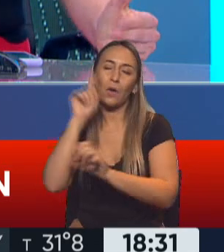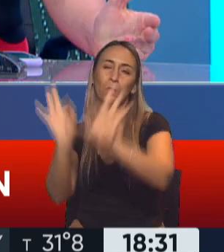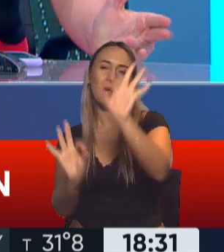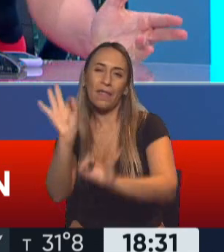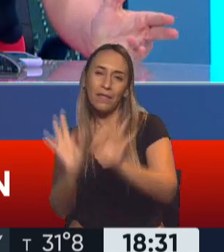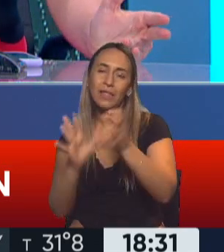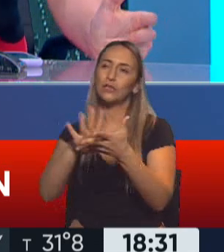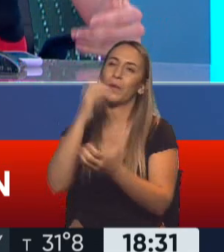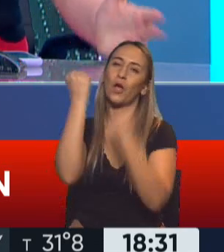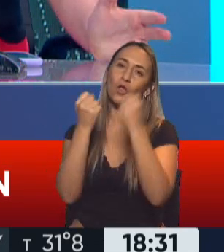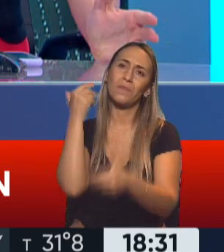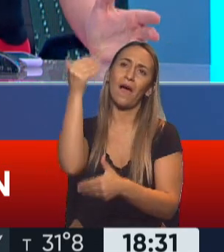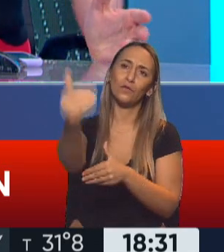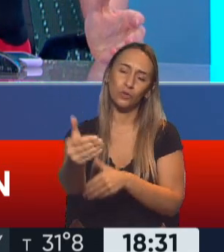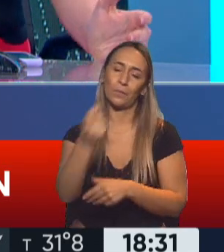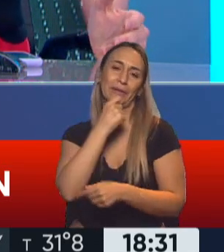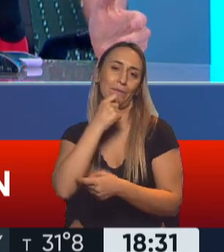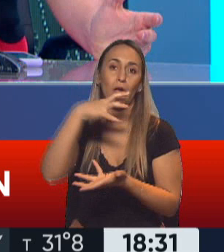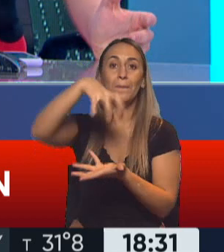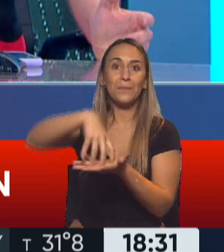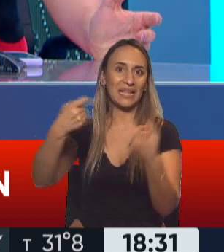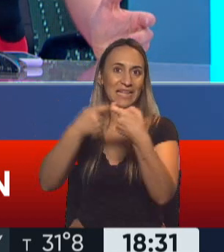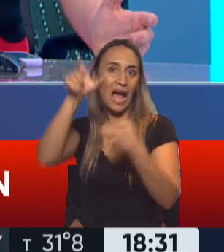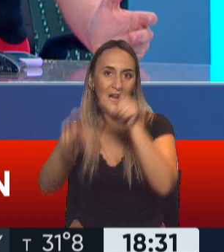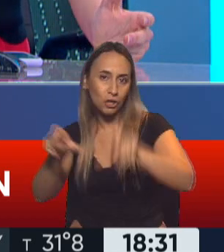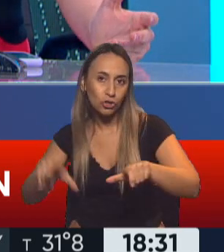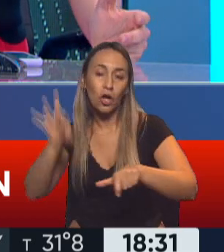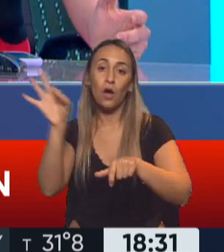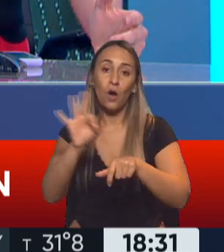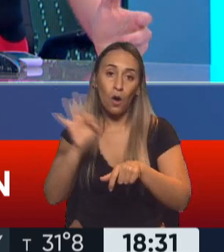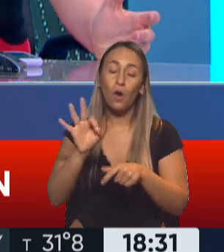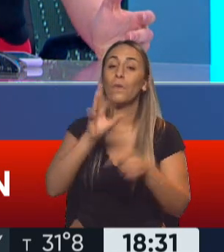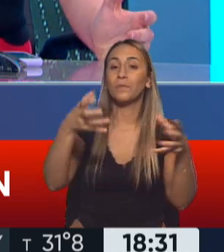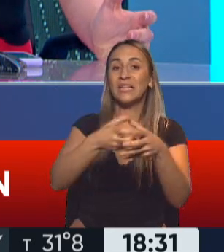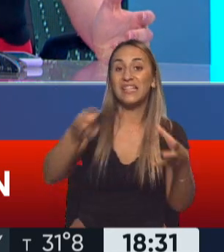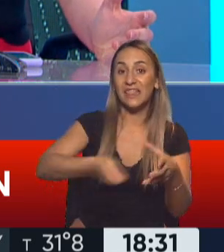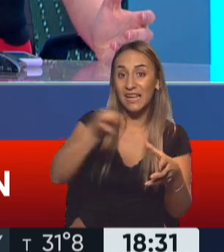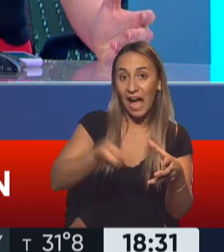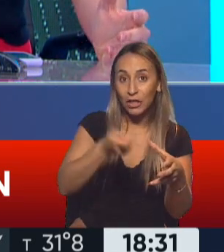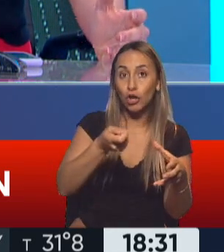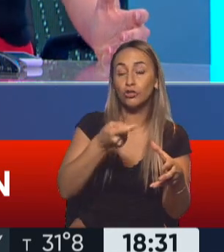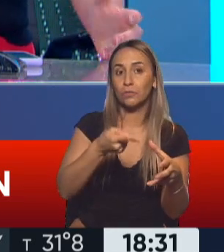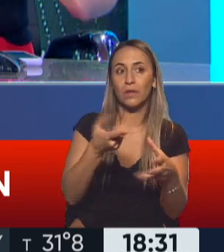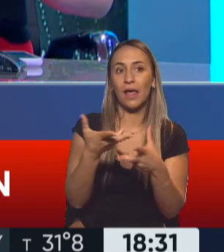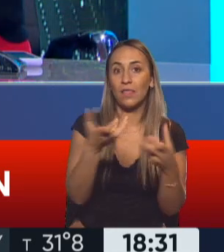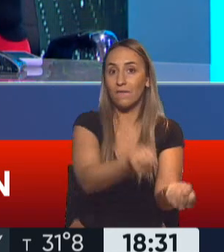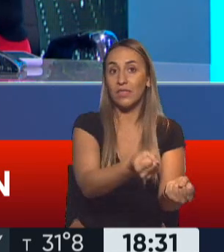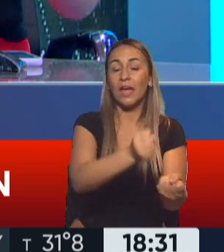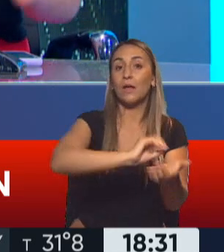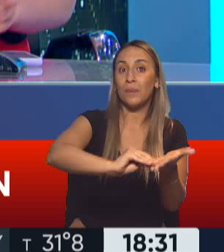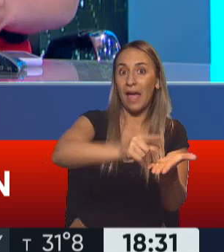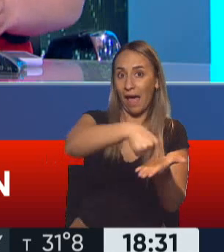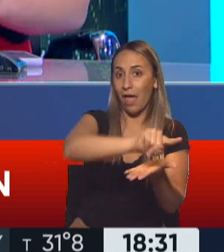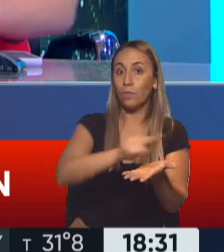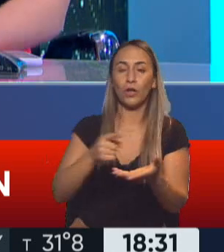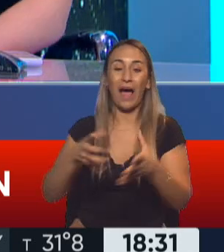tiene que ver con los empresarios y el desarrollo productivo importante, como también los sindicalistas en la defensa de los trabajadores. Bueno, en